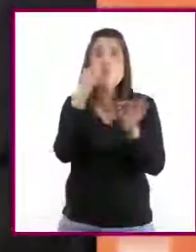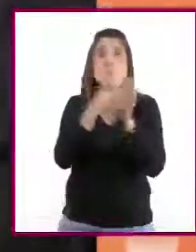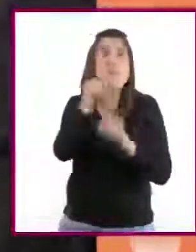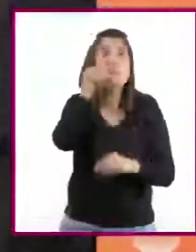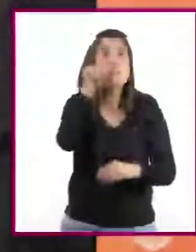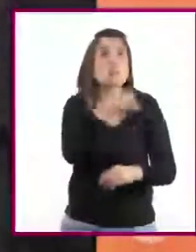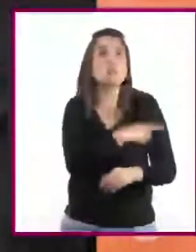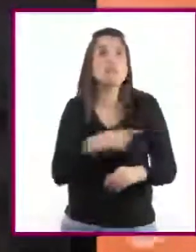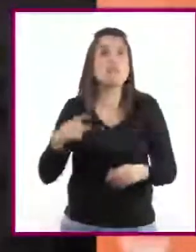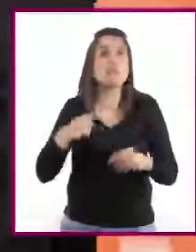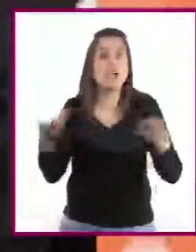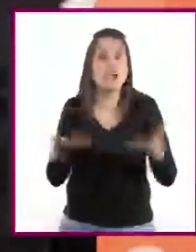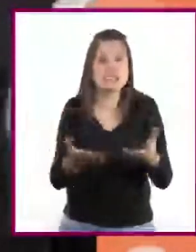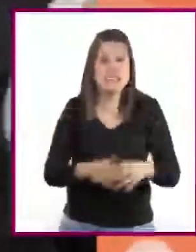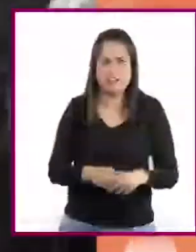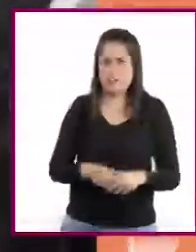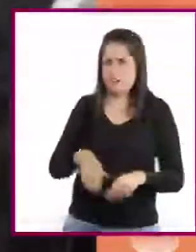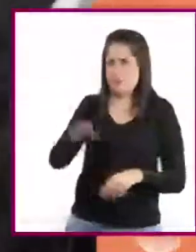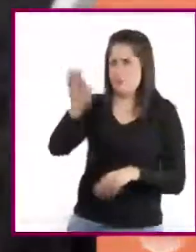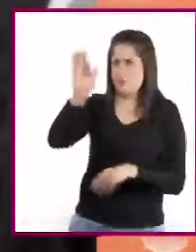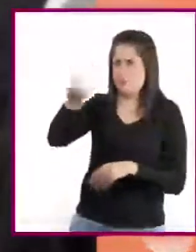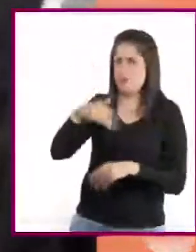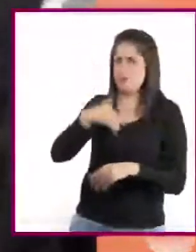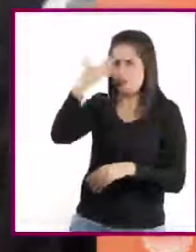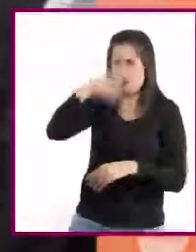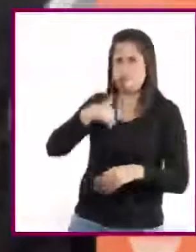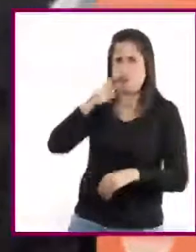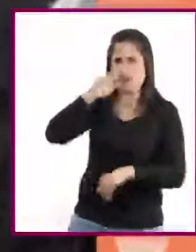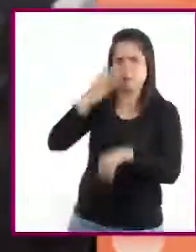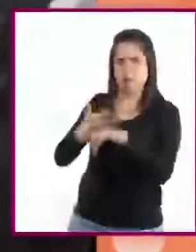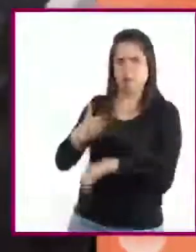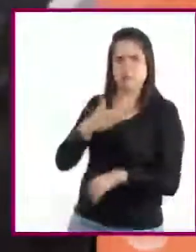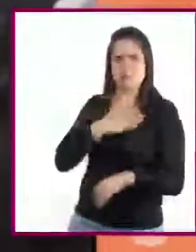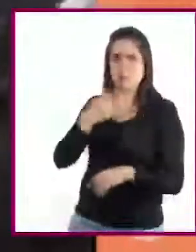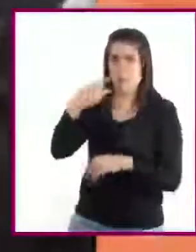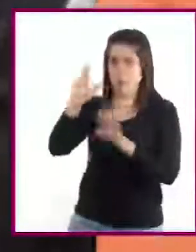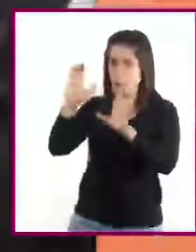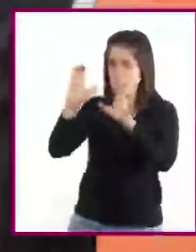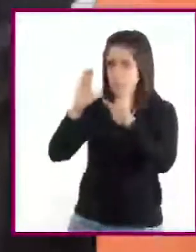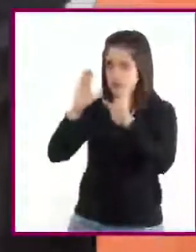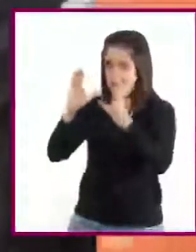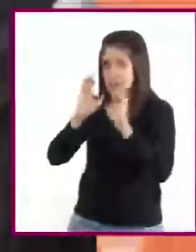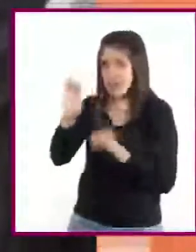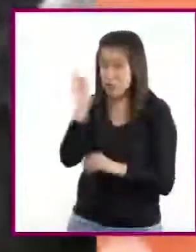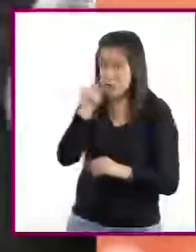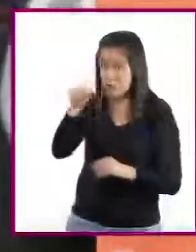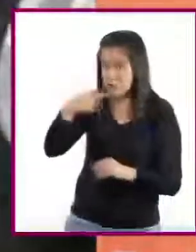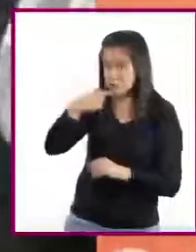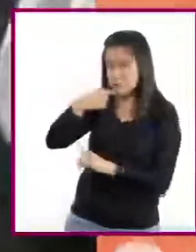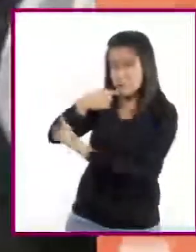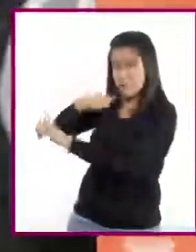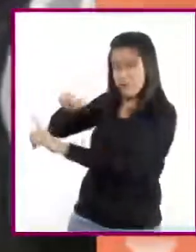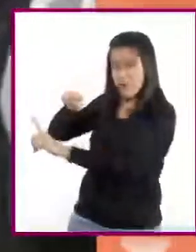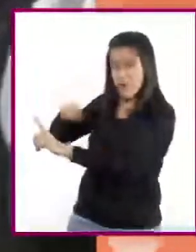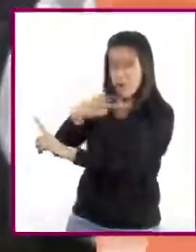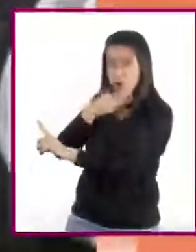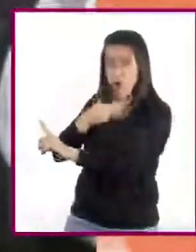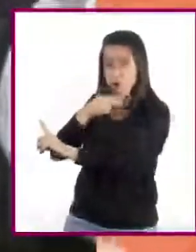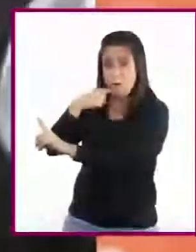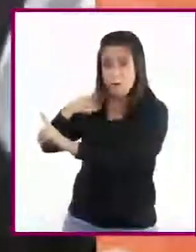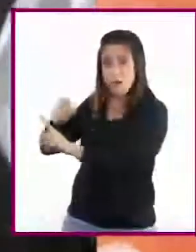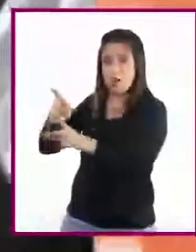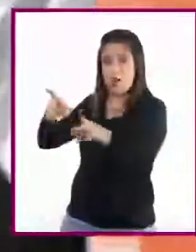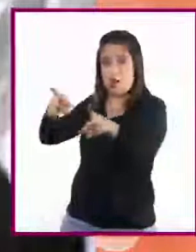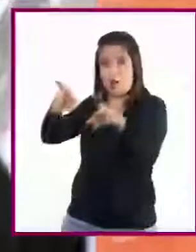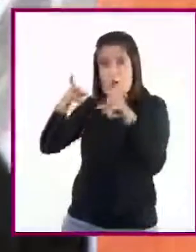deber. ¡Óigame! Yo sé cuál es mi deber. Y tenga cuidado, porque si usted acusa a este joven de